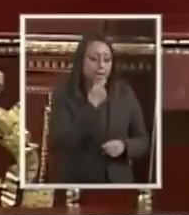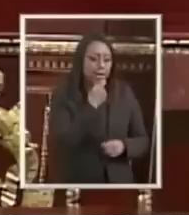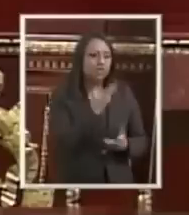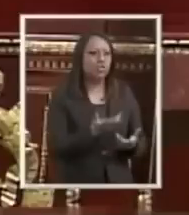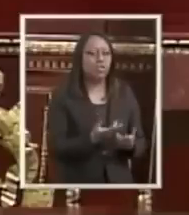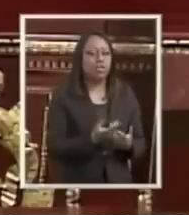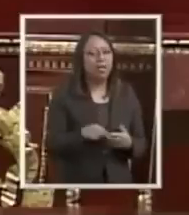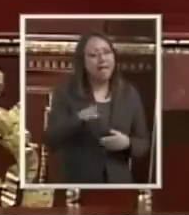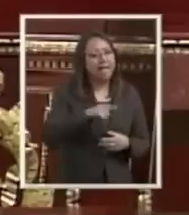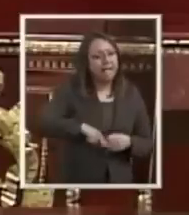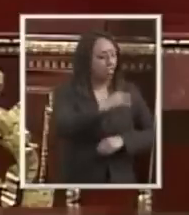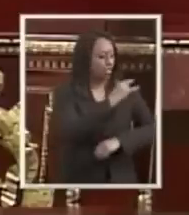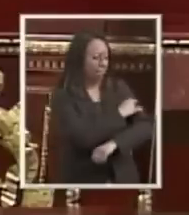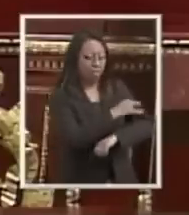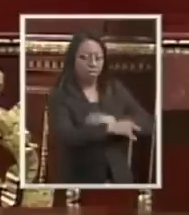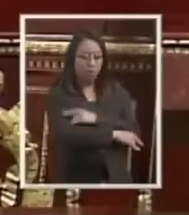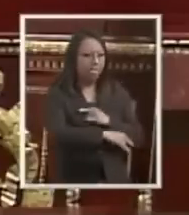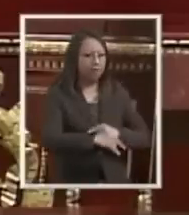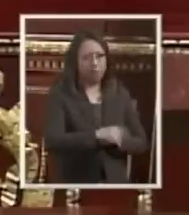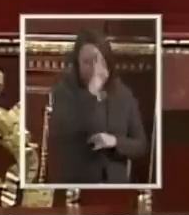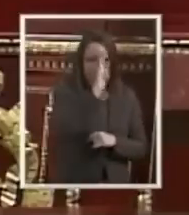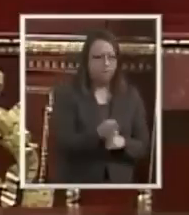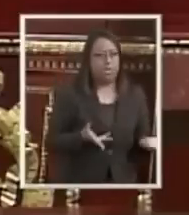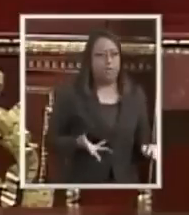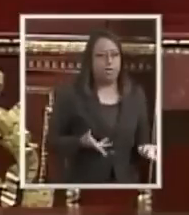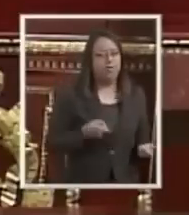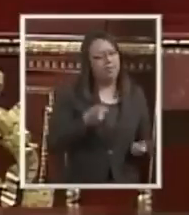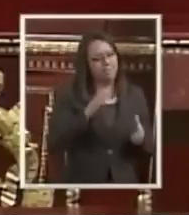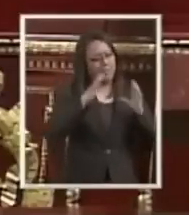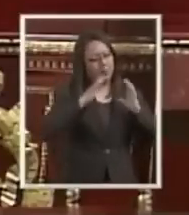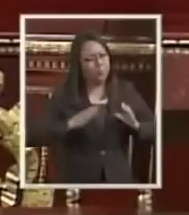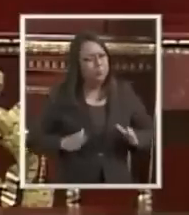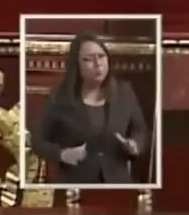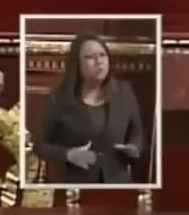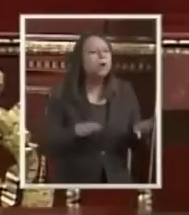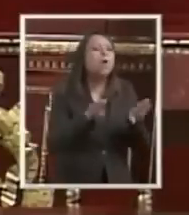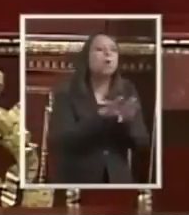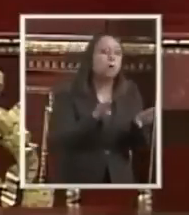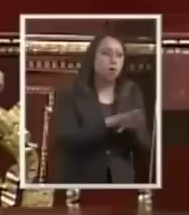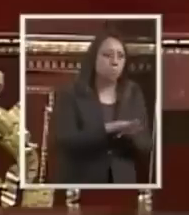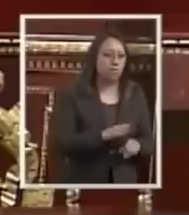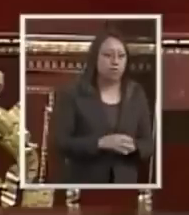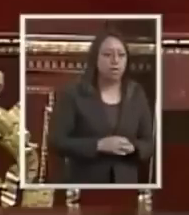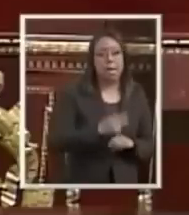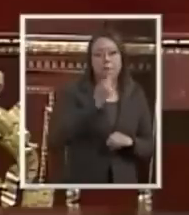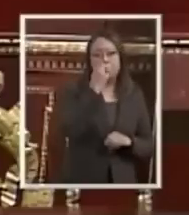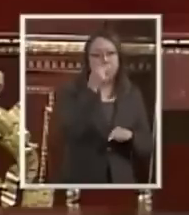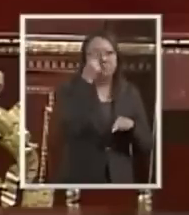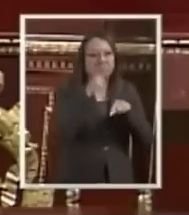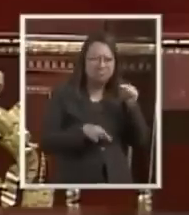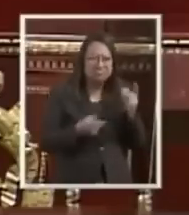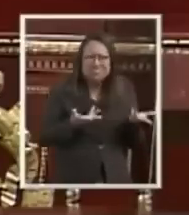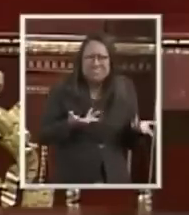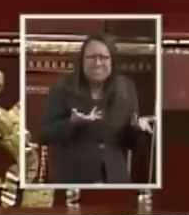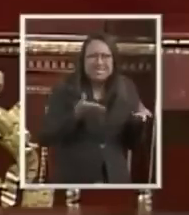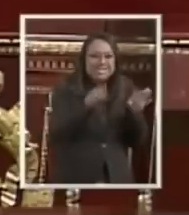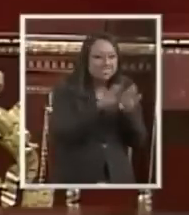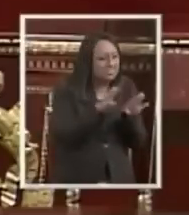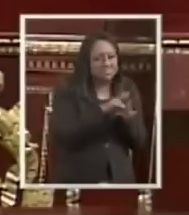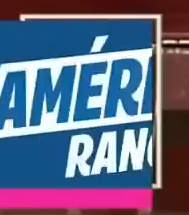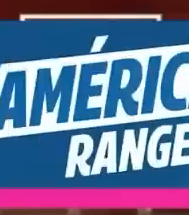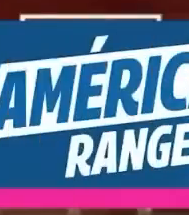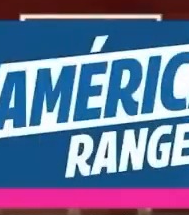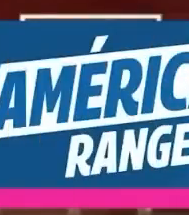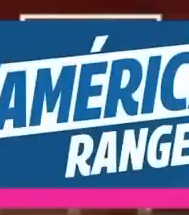pero permitimos que ese mismo menor altere su cuerpo mutilándose el pene. Es una verdadera